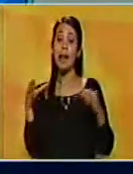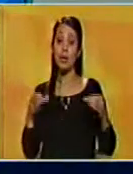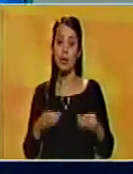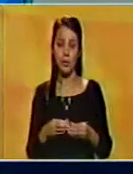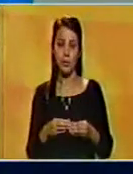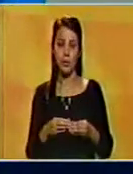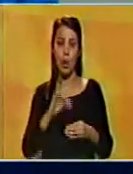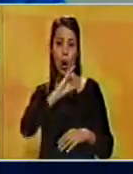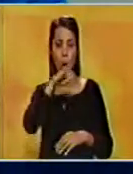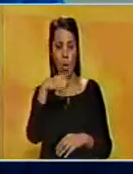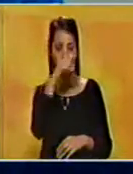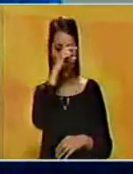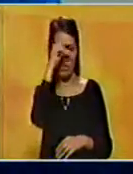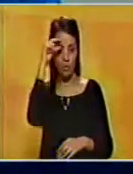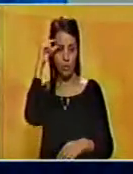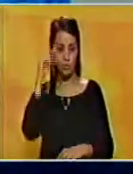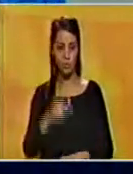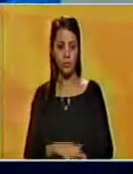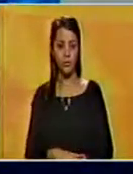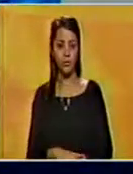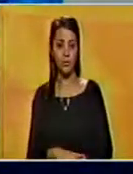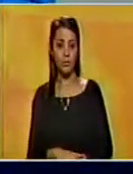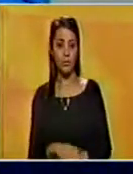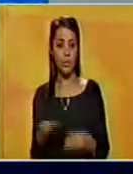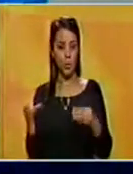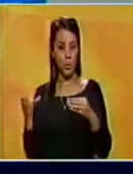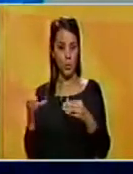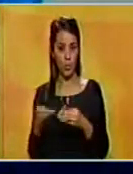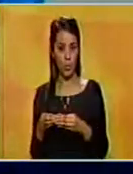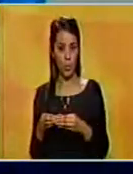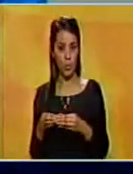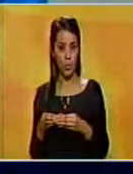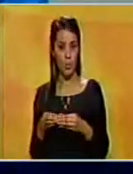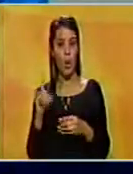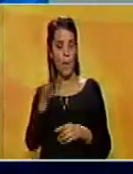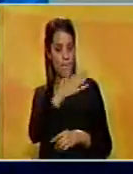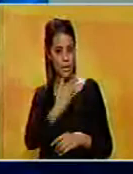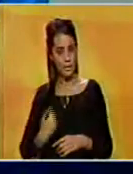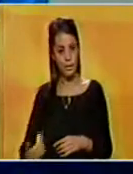Julio Borges, un equipo, y Juan Manuel Santos.